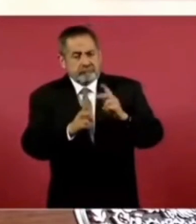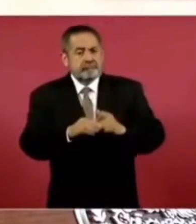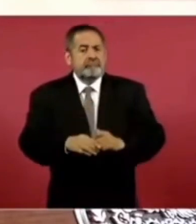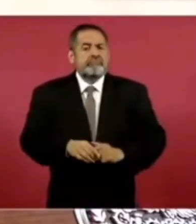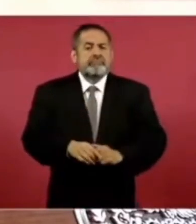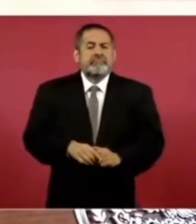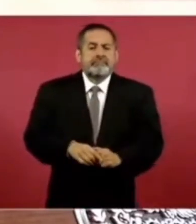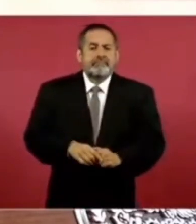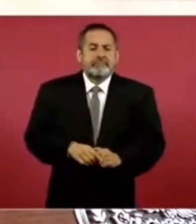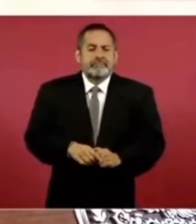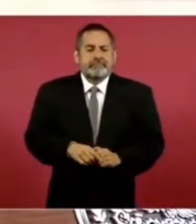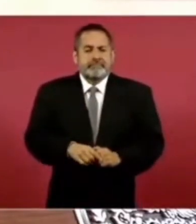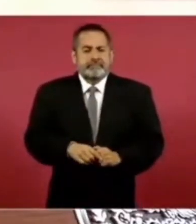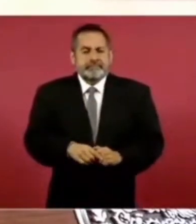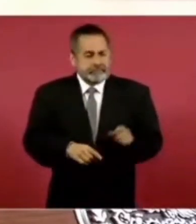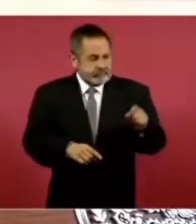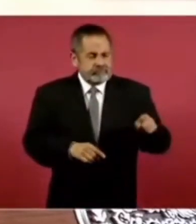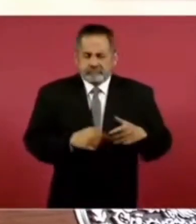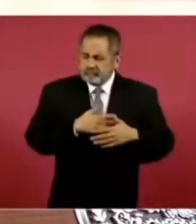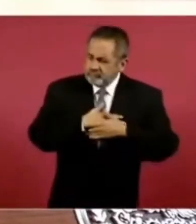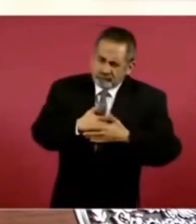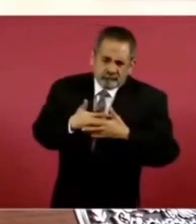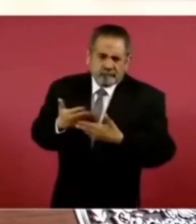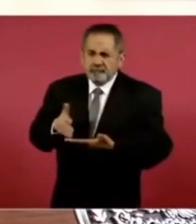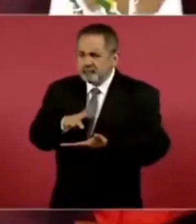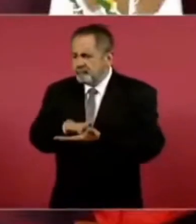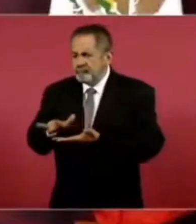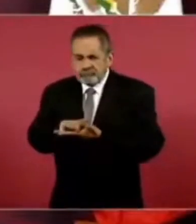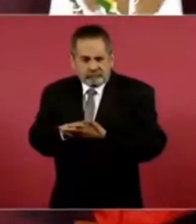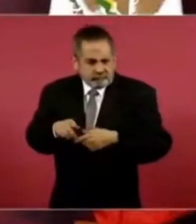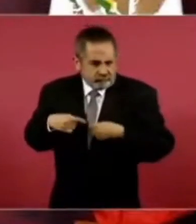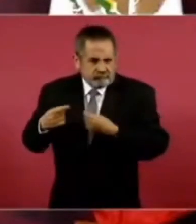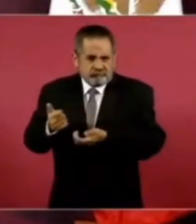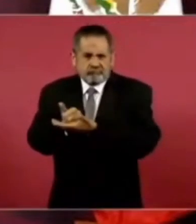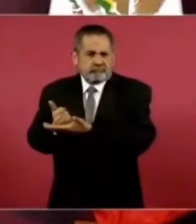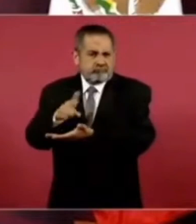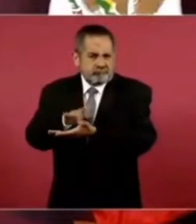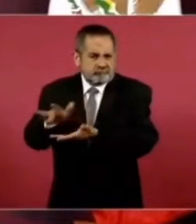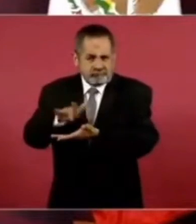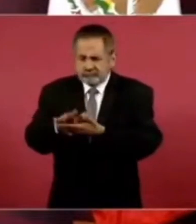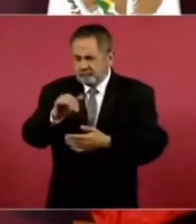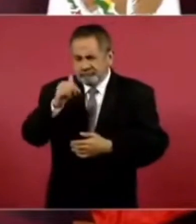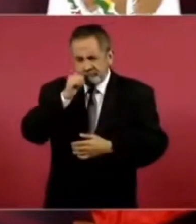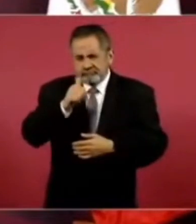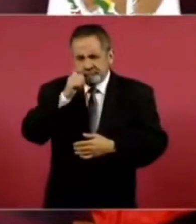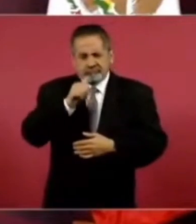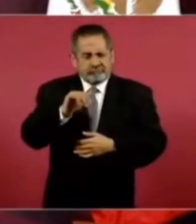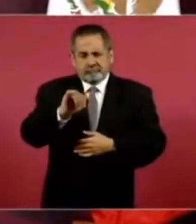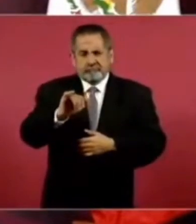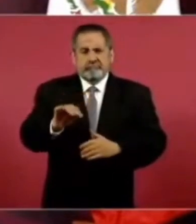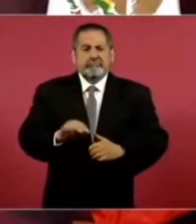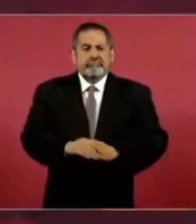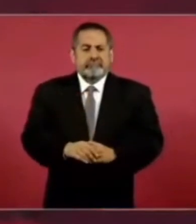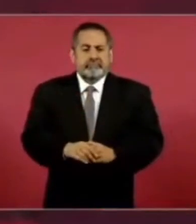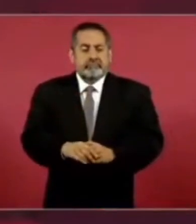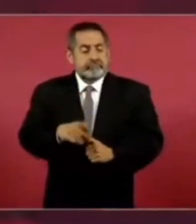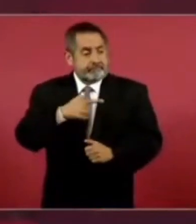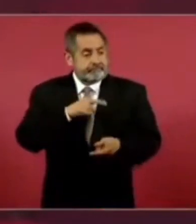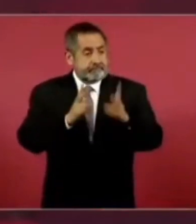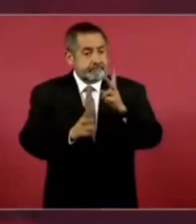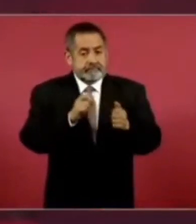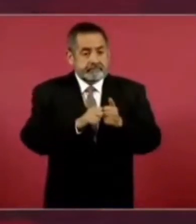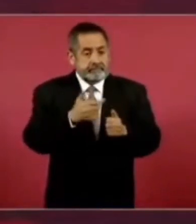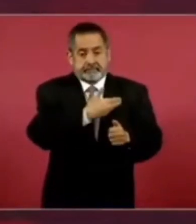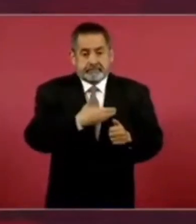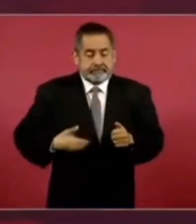también han mostrado su interés en ayudar siempre. Pero cuando hablé con el